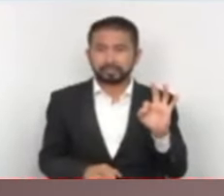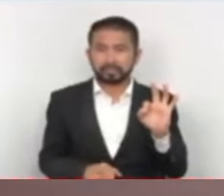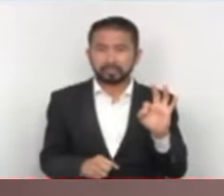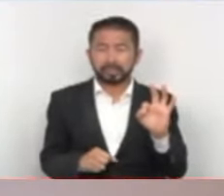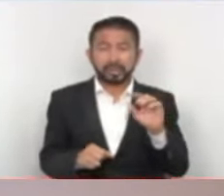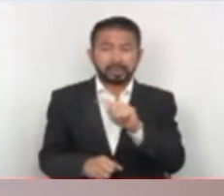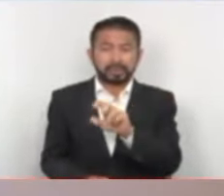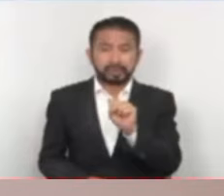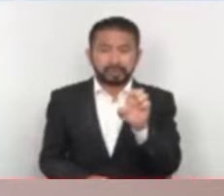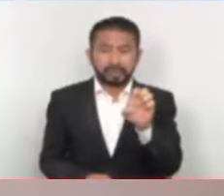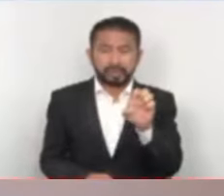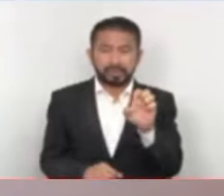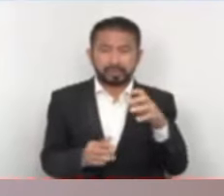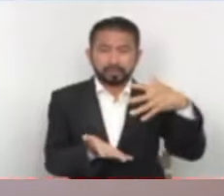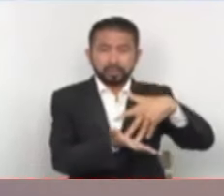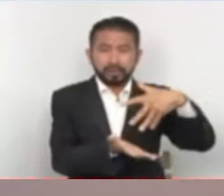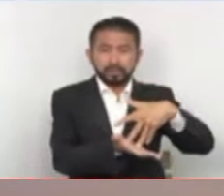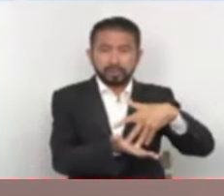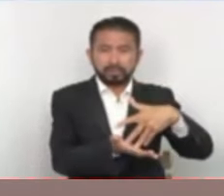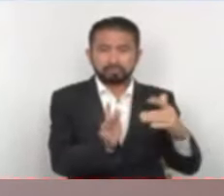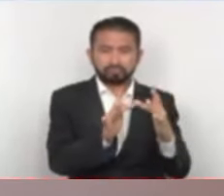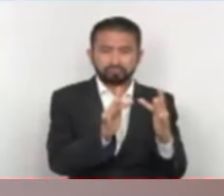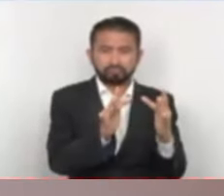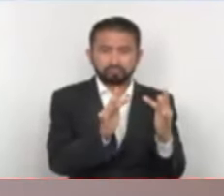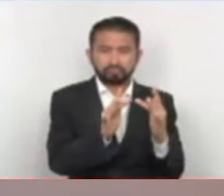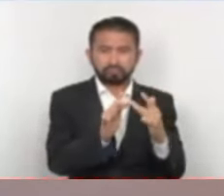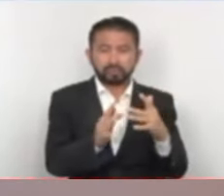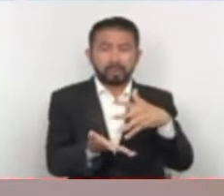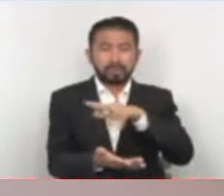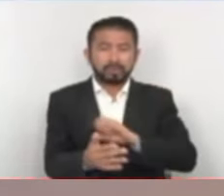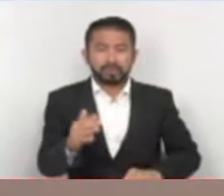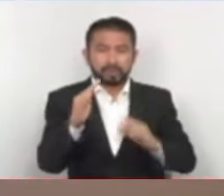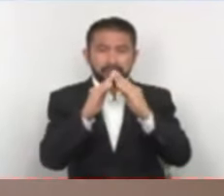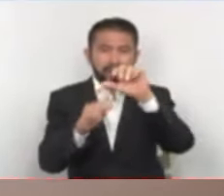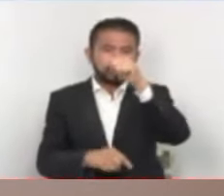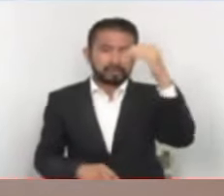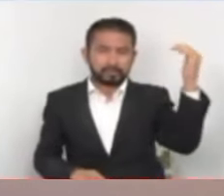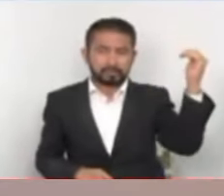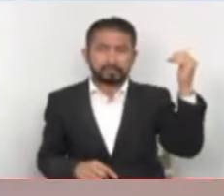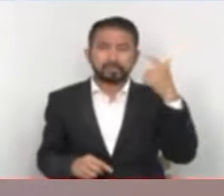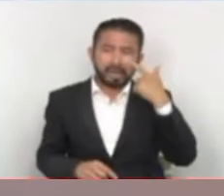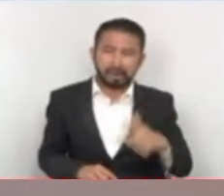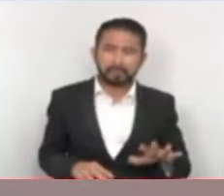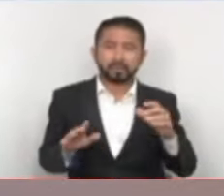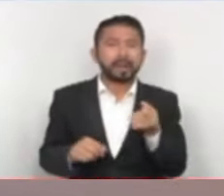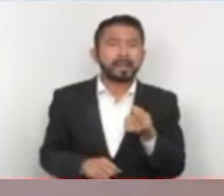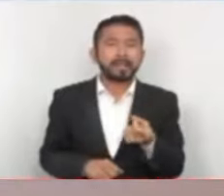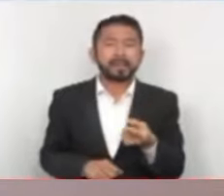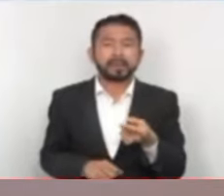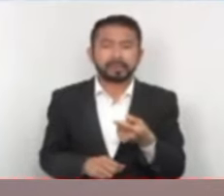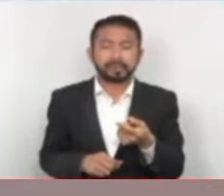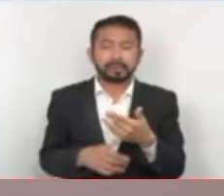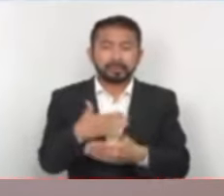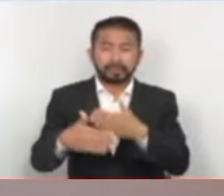el Tribunal Supremo Electoral y la ciudadanía? Quedémonos con la diáspora. Pongamos que ya estamos en un próximo escenario de una